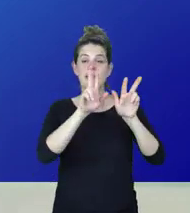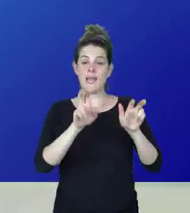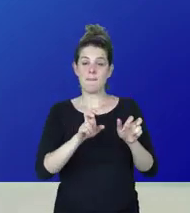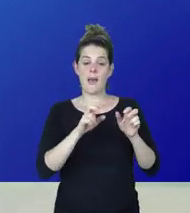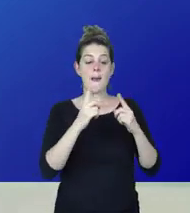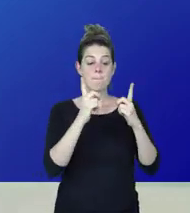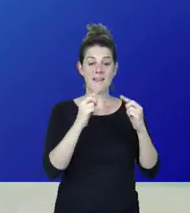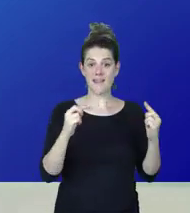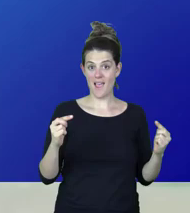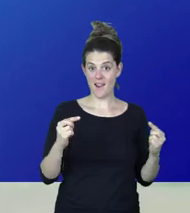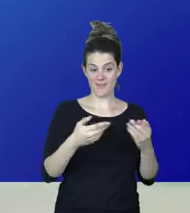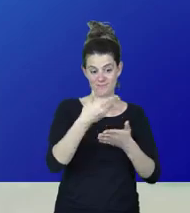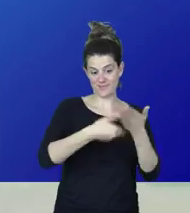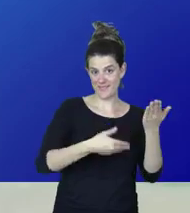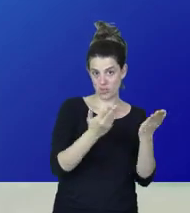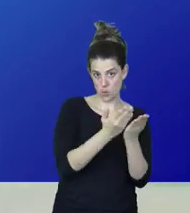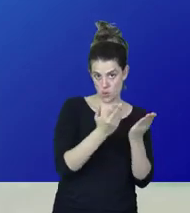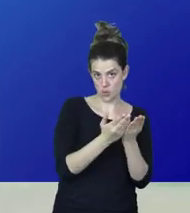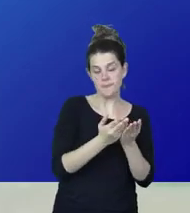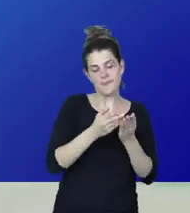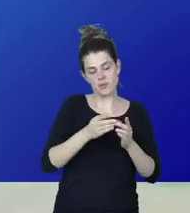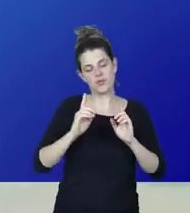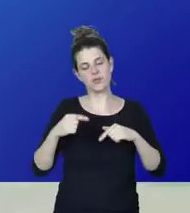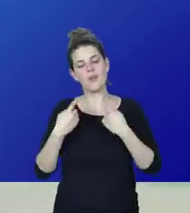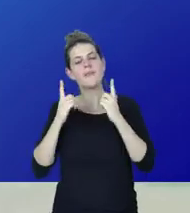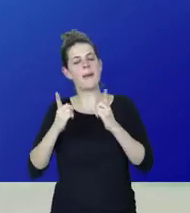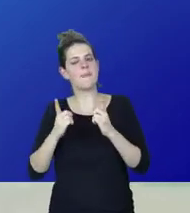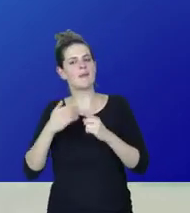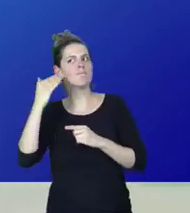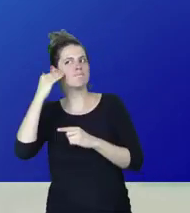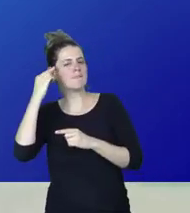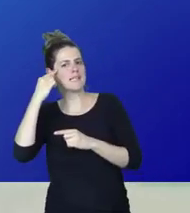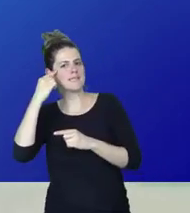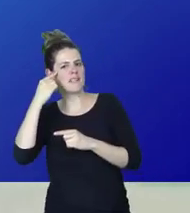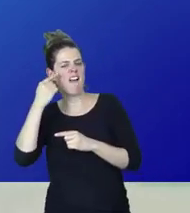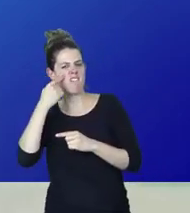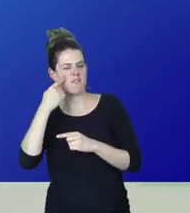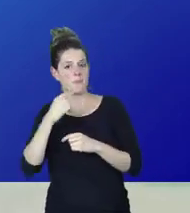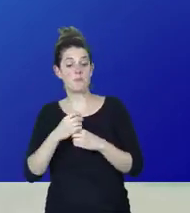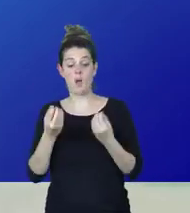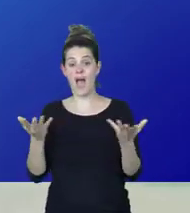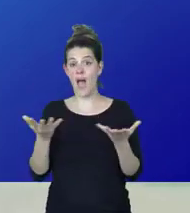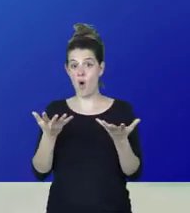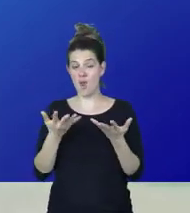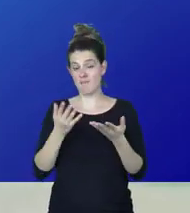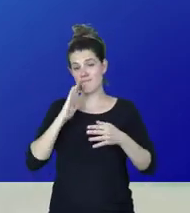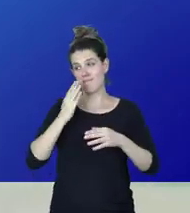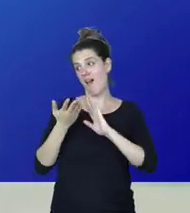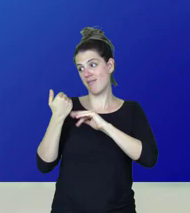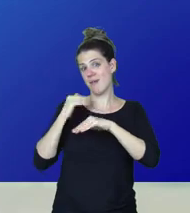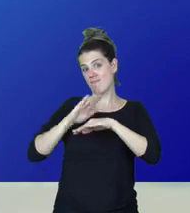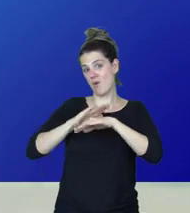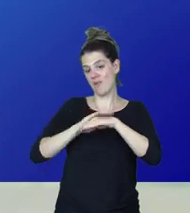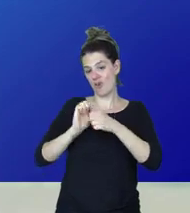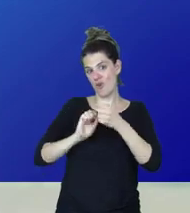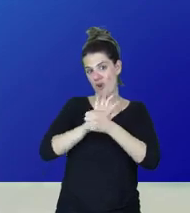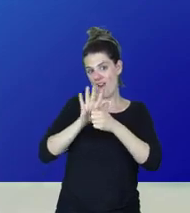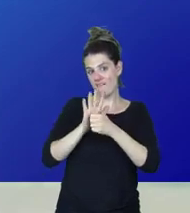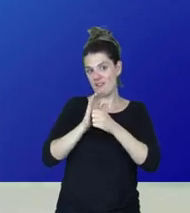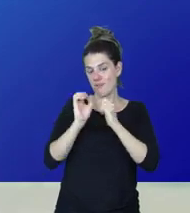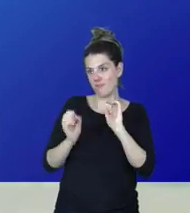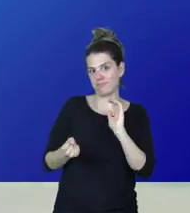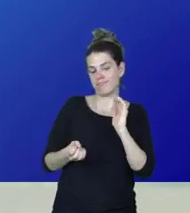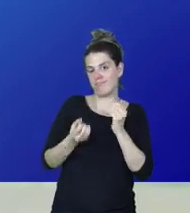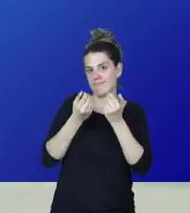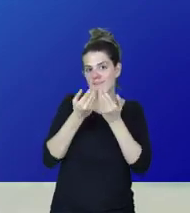que ya mencionó Cecilia, también estuvimos trabajando. En este momento en que la pandemia comenzó, se empezaron a buscar